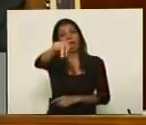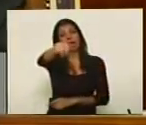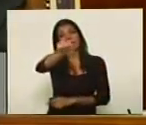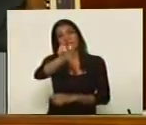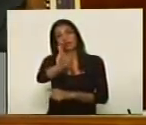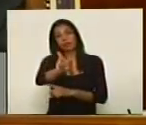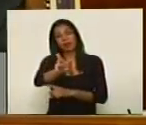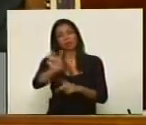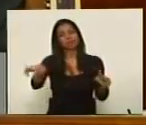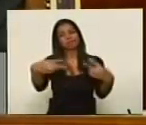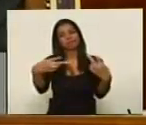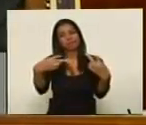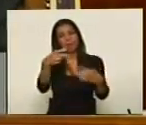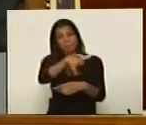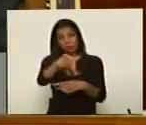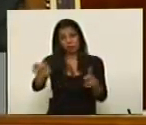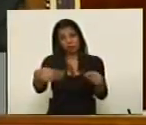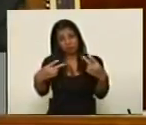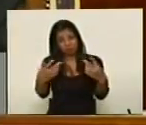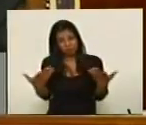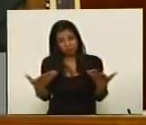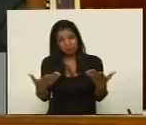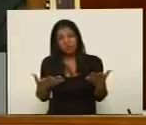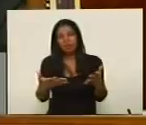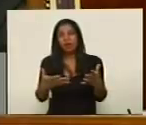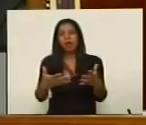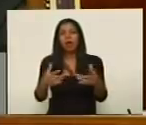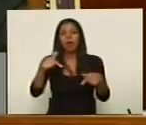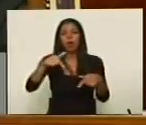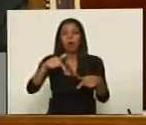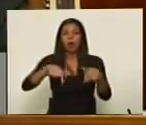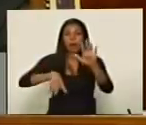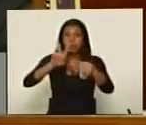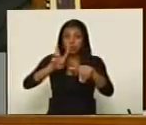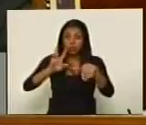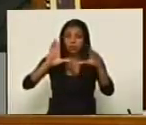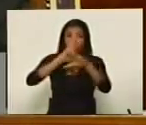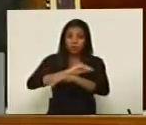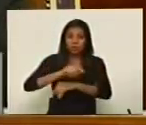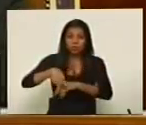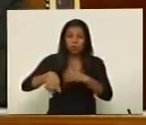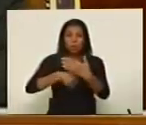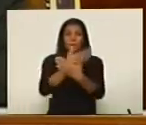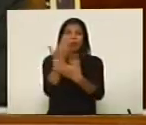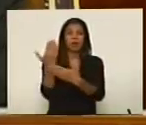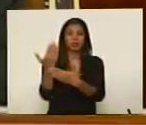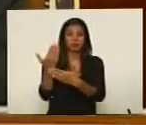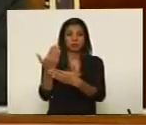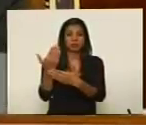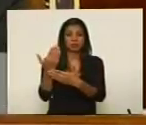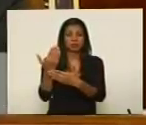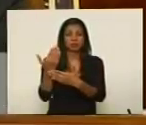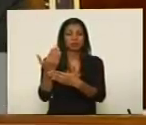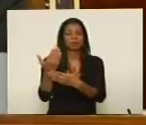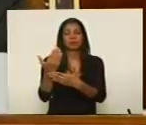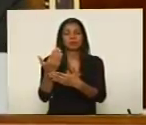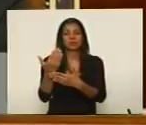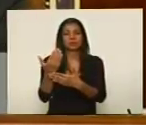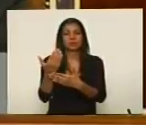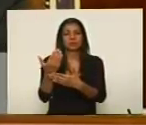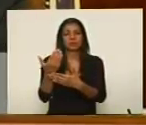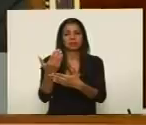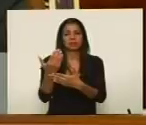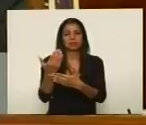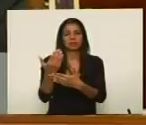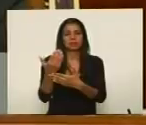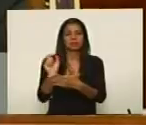pueblo constituyente, a la medianoche del día de hoy, de esta madrugada, se lanzó